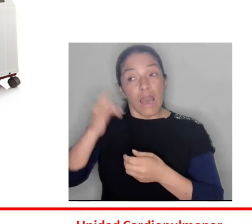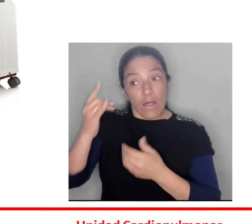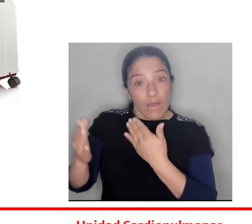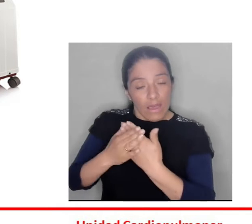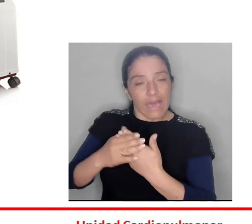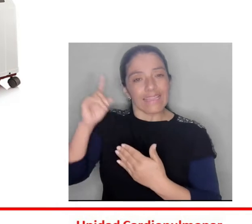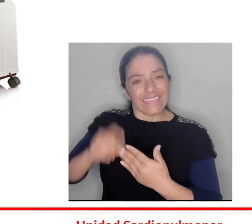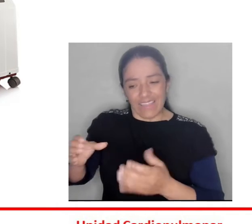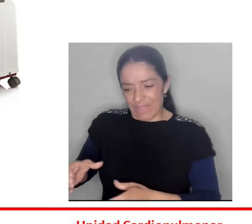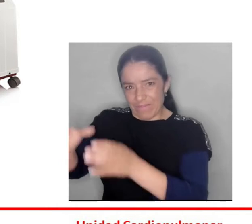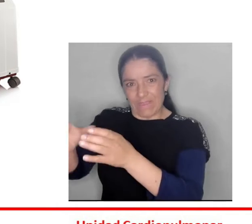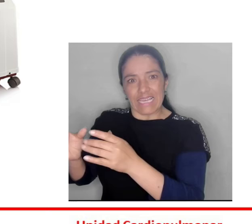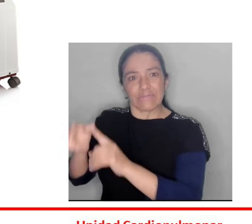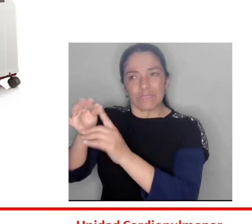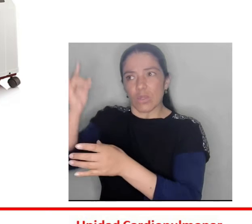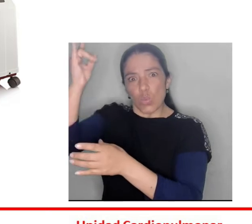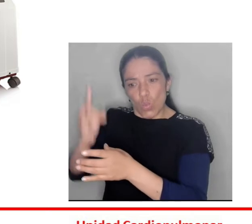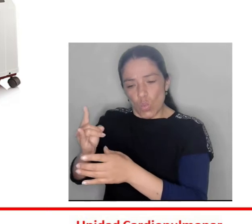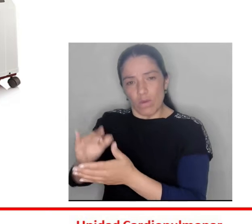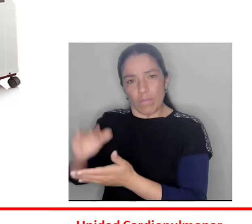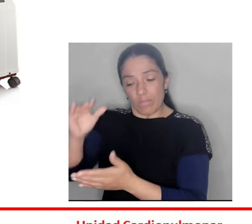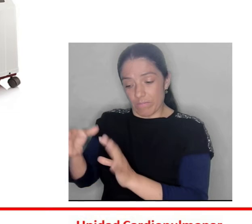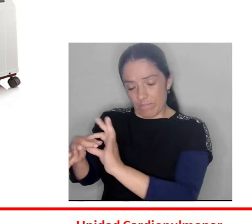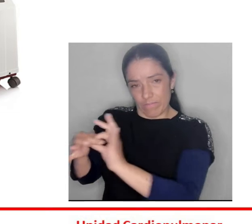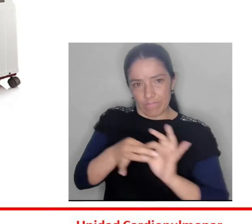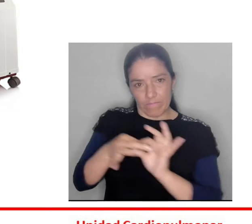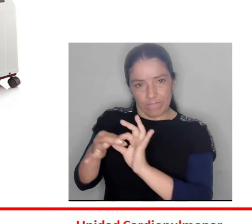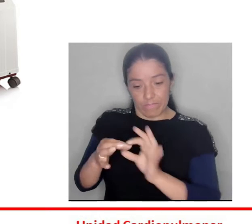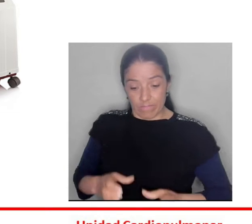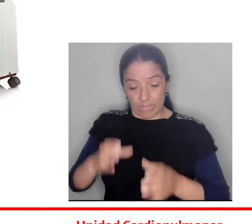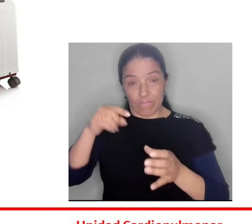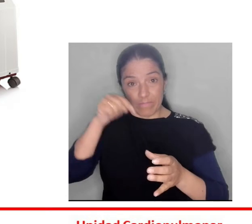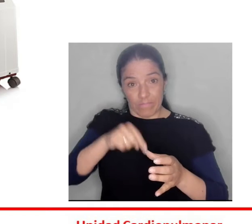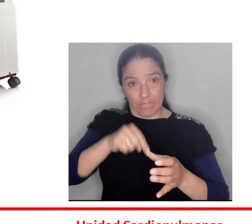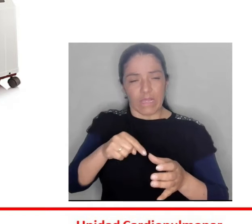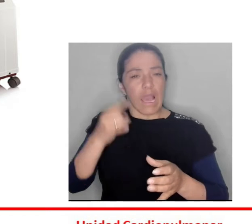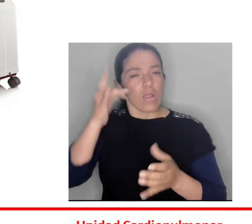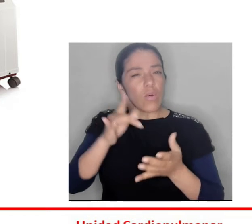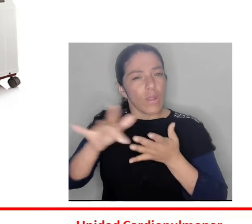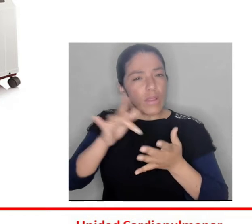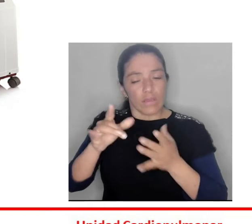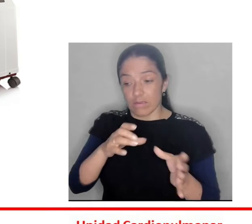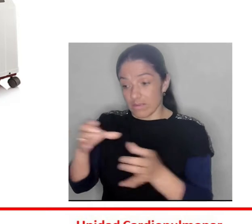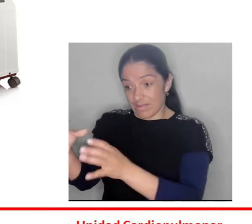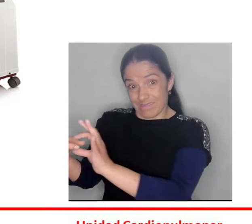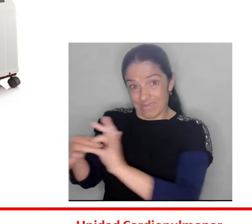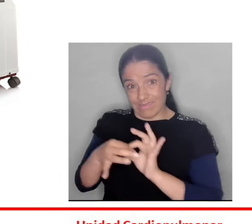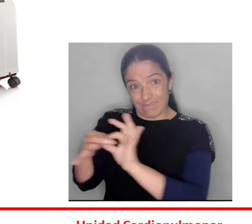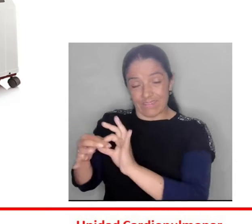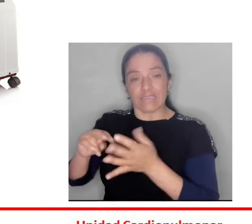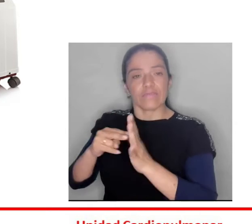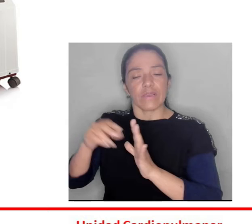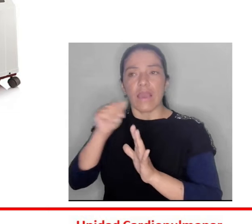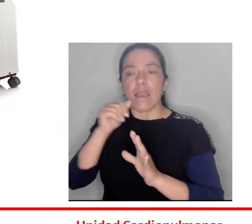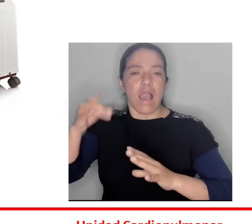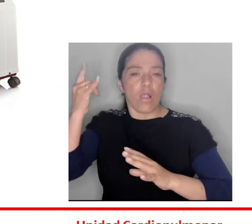de contar también con un concentrador de oxígeno, este cilindro solo se usará en caso de emergencia o de que se vaya